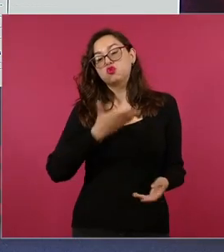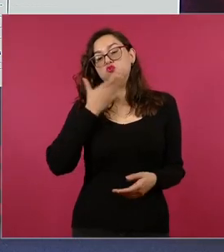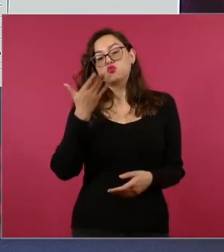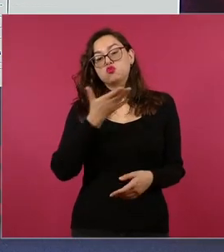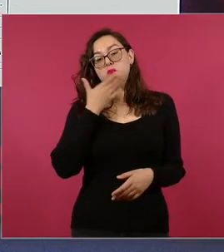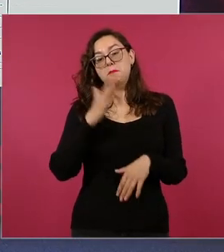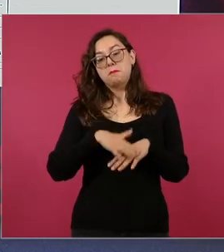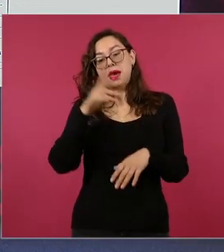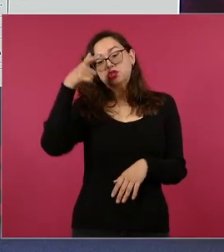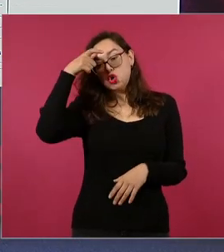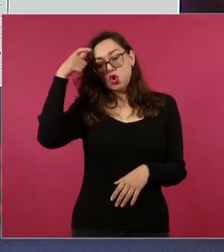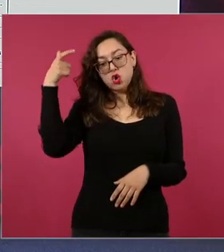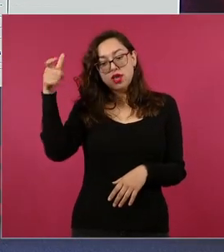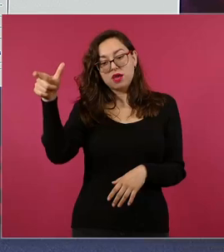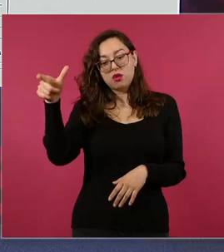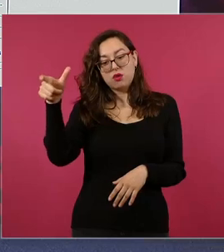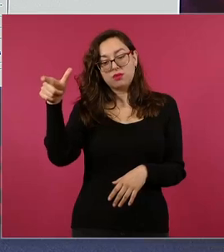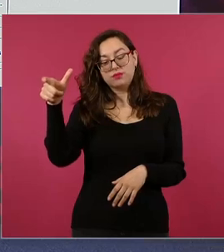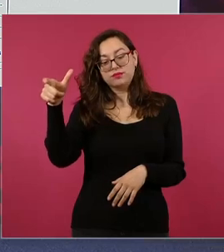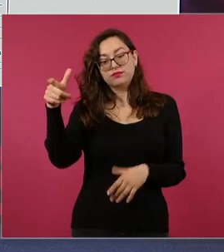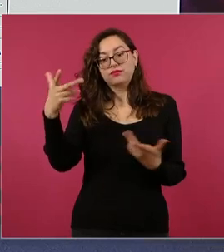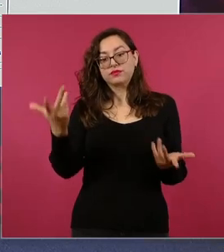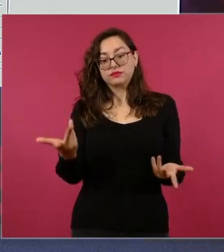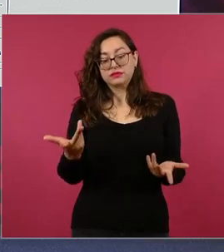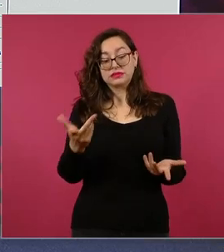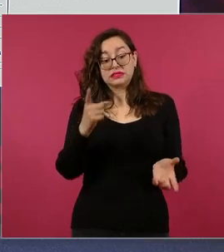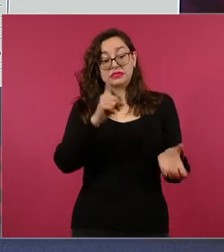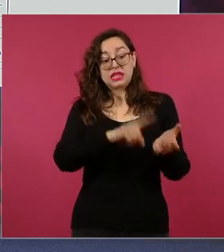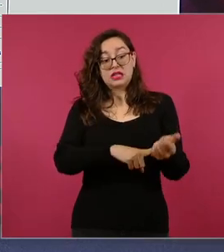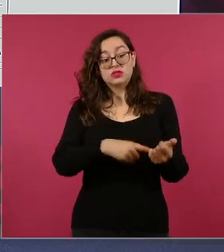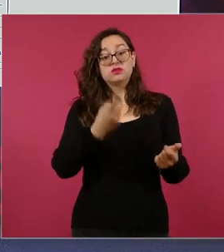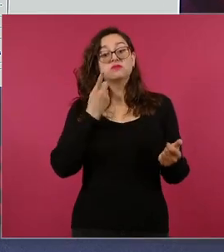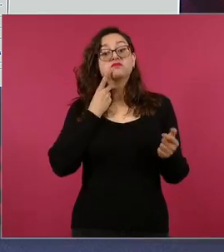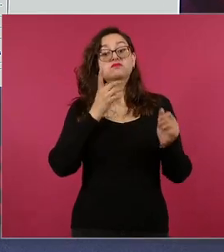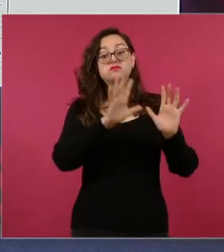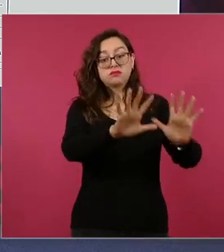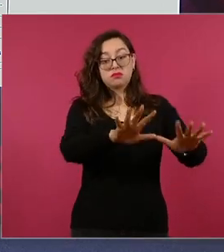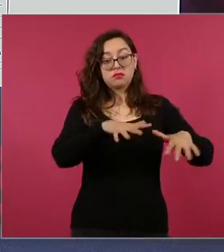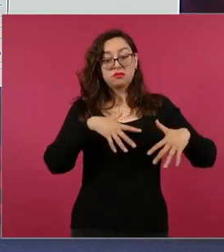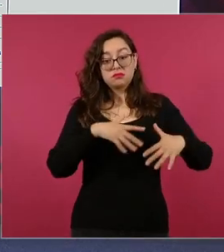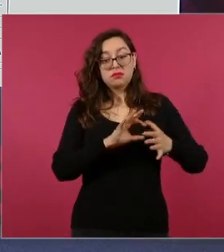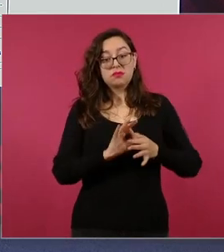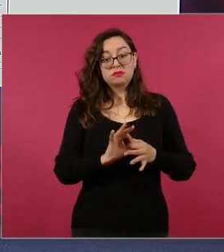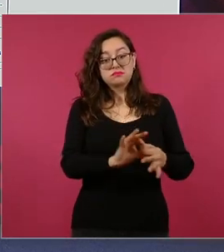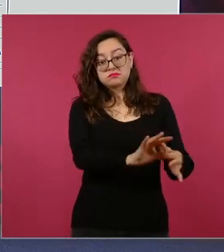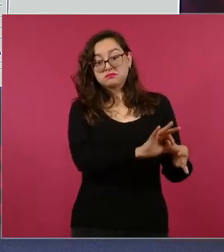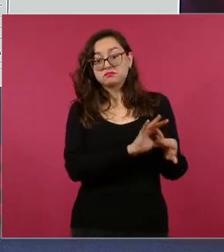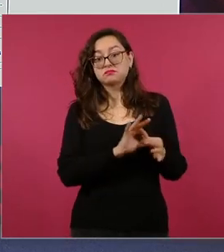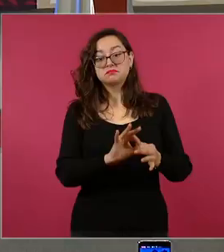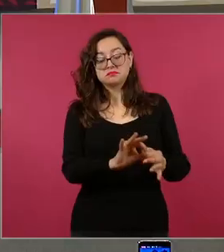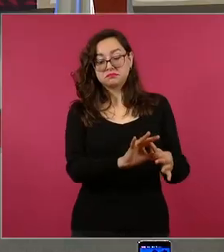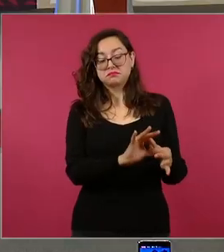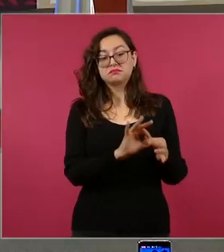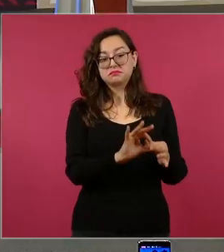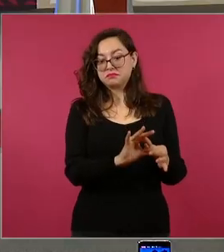es que la alianza parlamentaria se dé así.